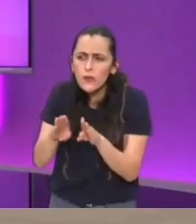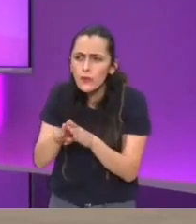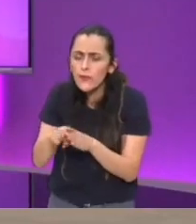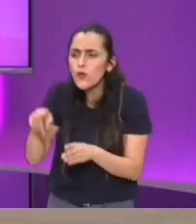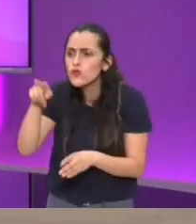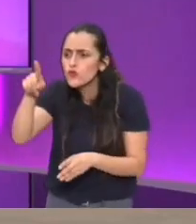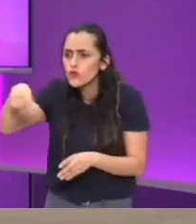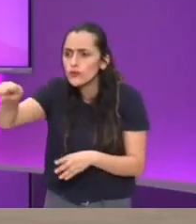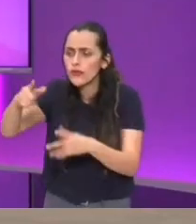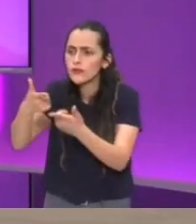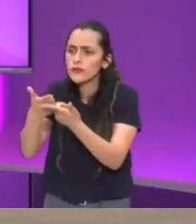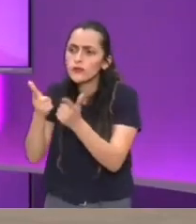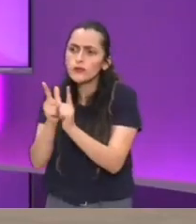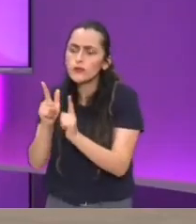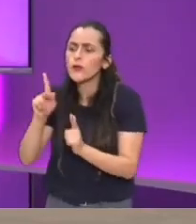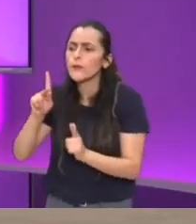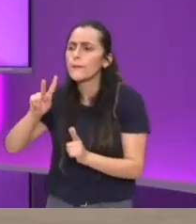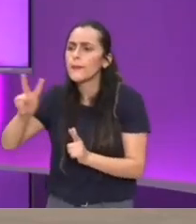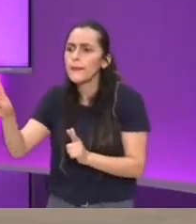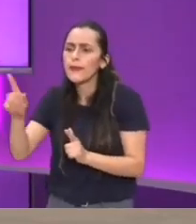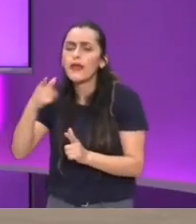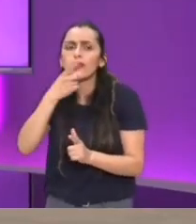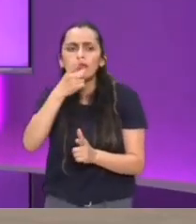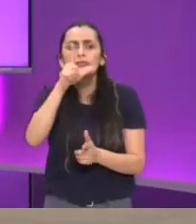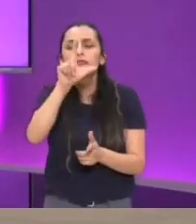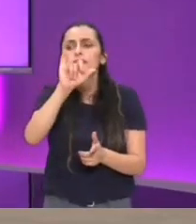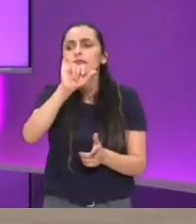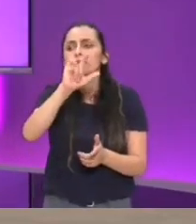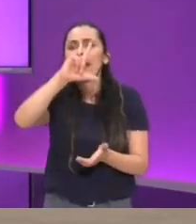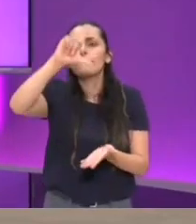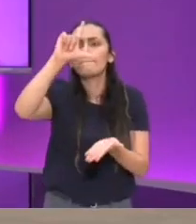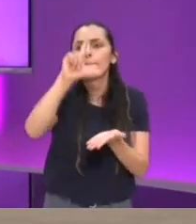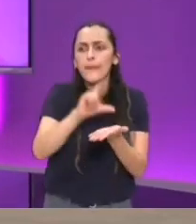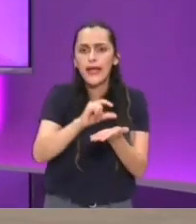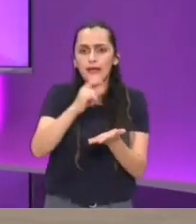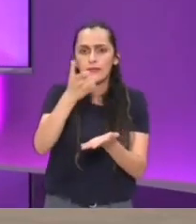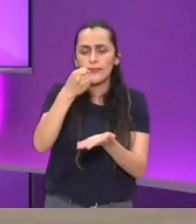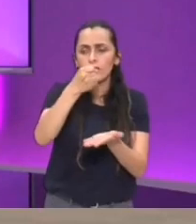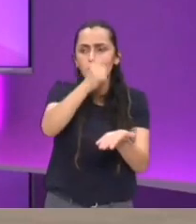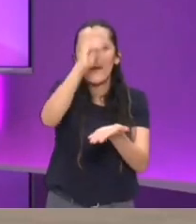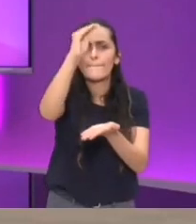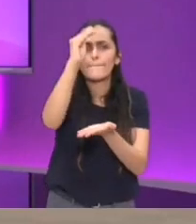reducir el presupuesto en los últimos años, en las últimas legislaturas.